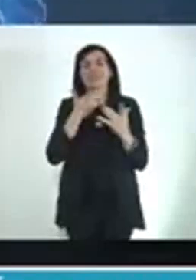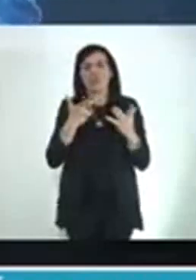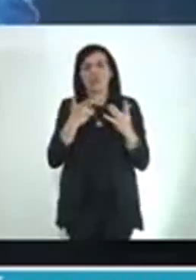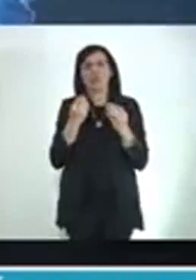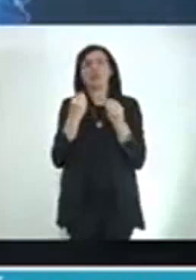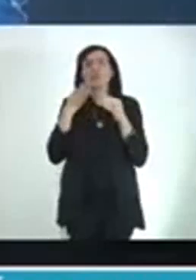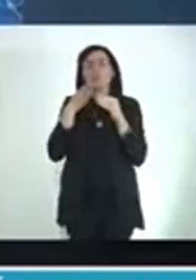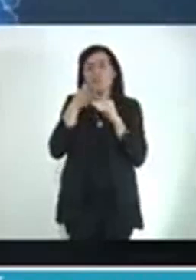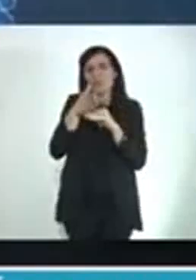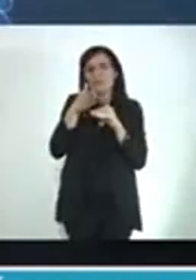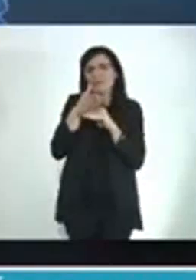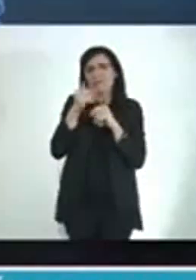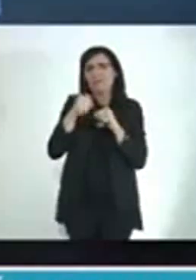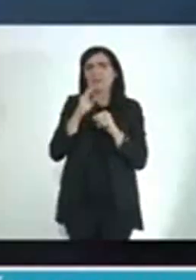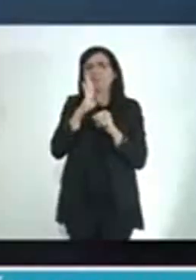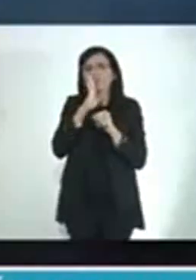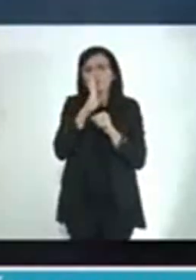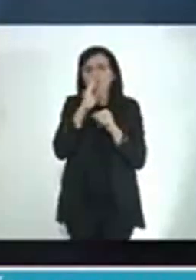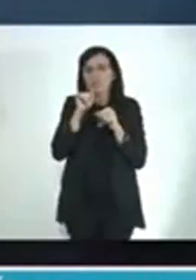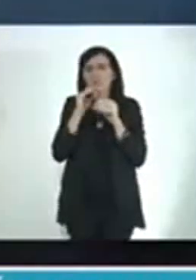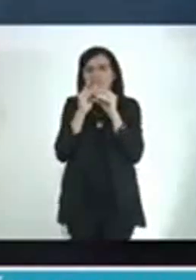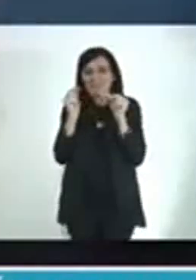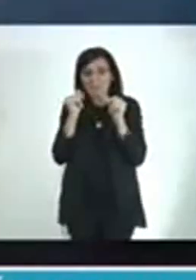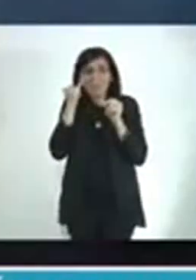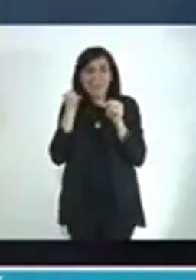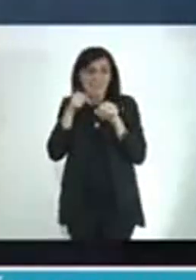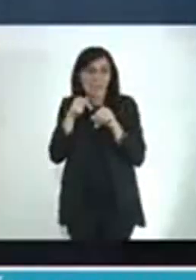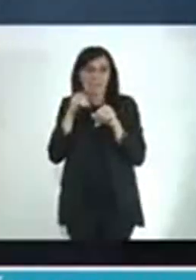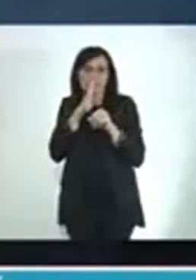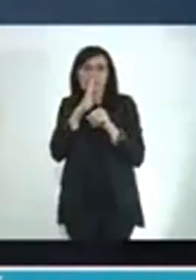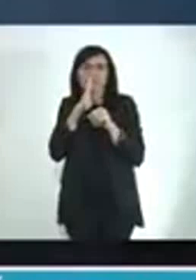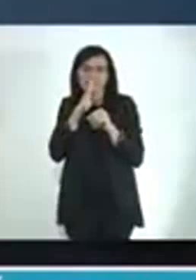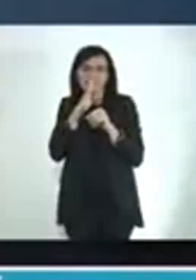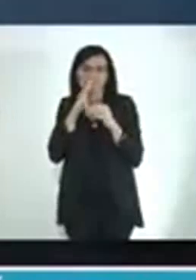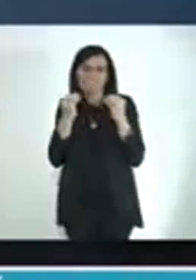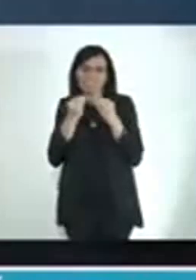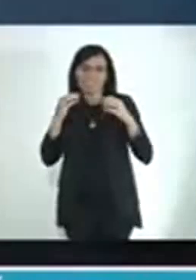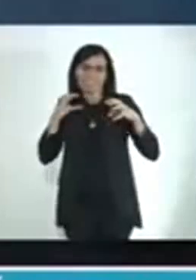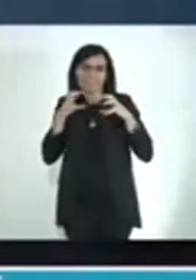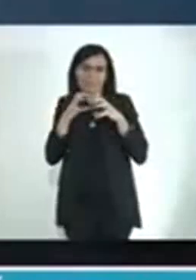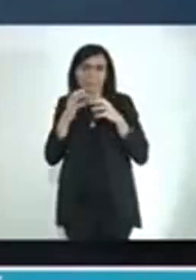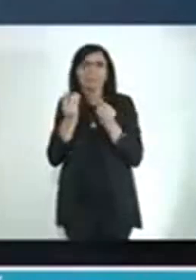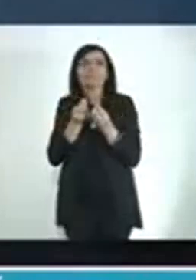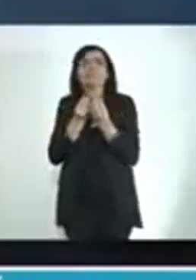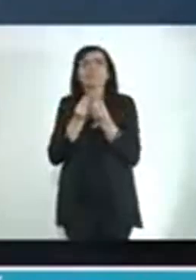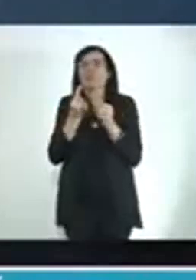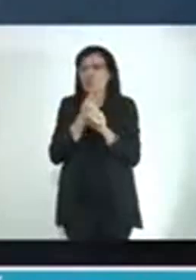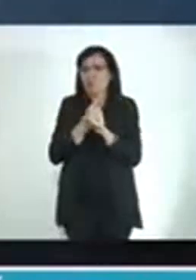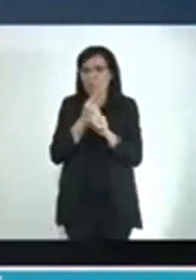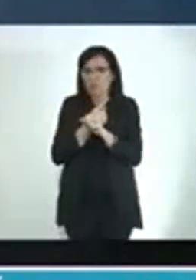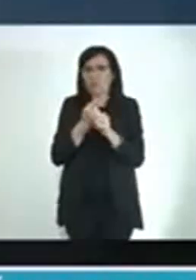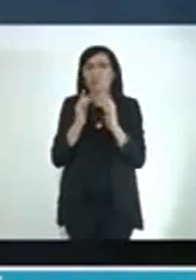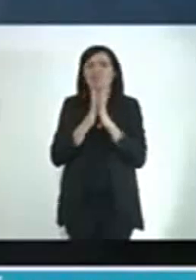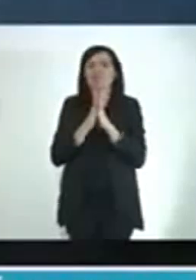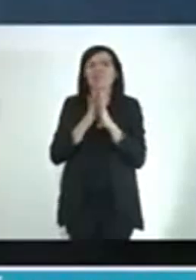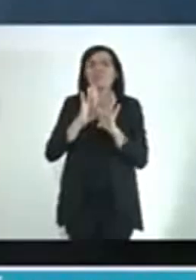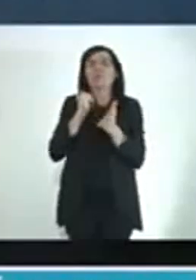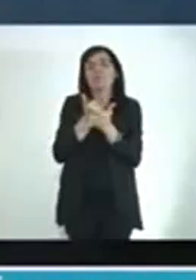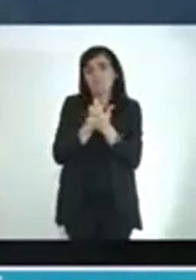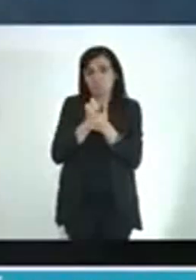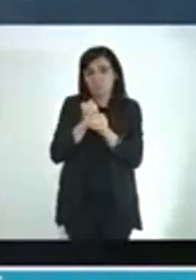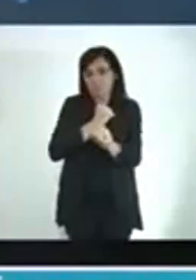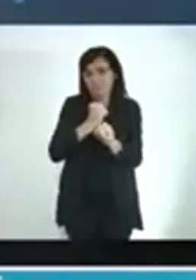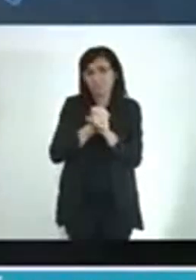para ingresar, no nos enloquezcamos ahora, de ingresar todos juntos y demás. Hay tiempo para realizarlo, lo puede hacer mañana, pasado, durante la semana que